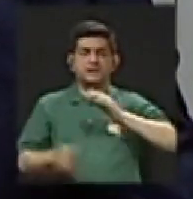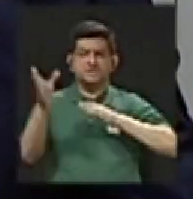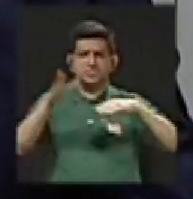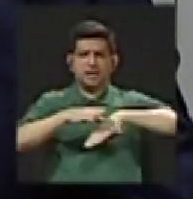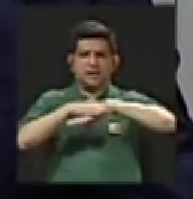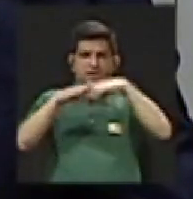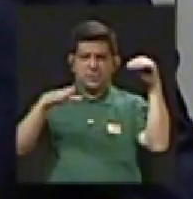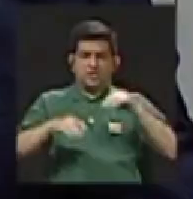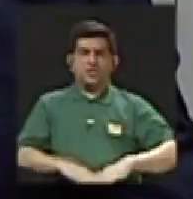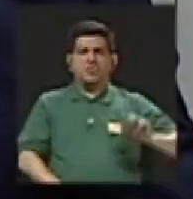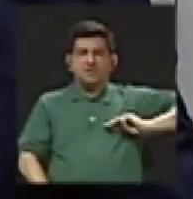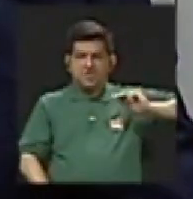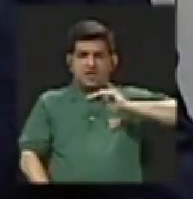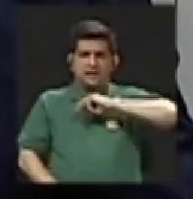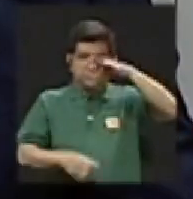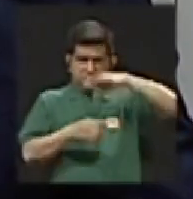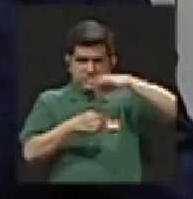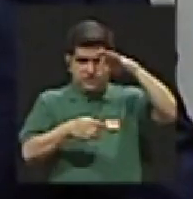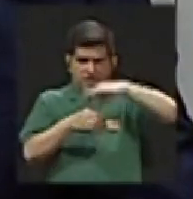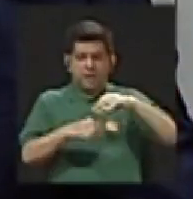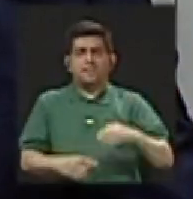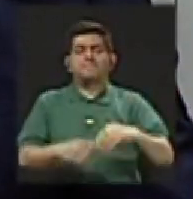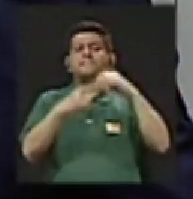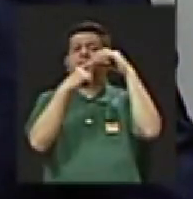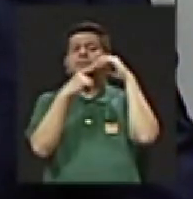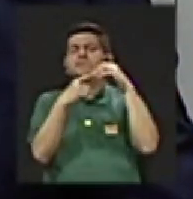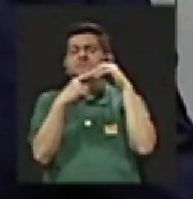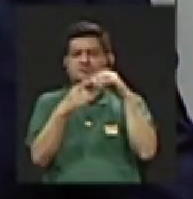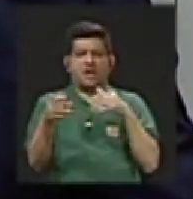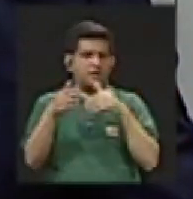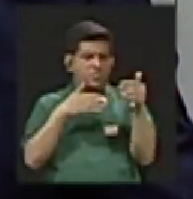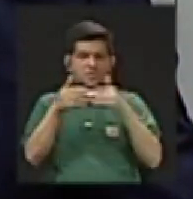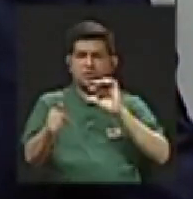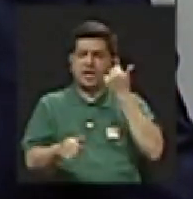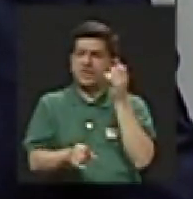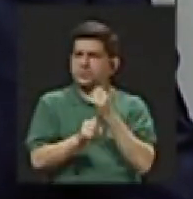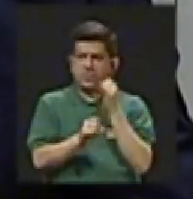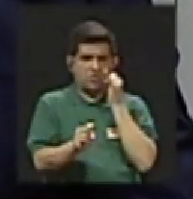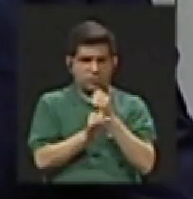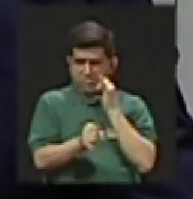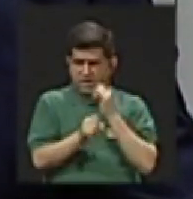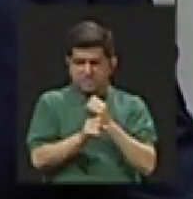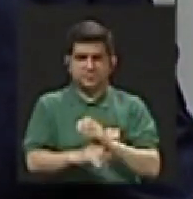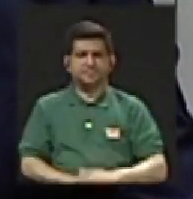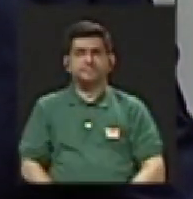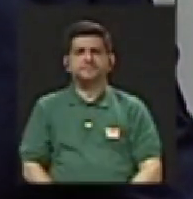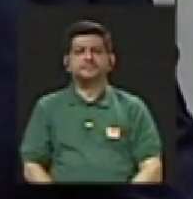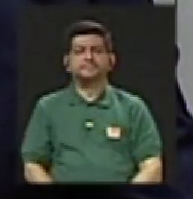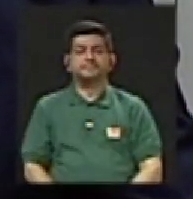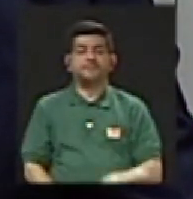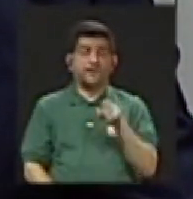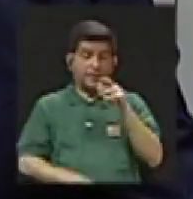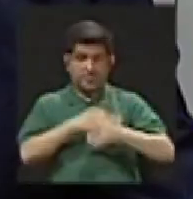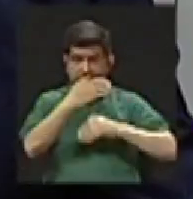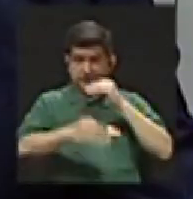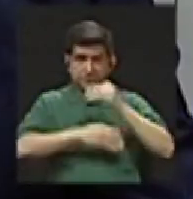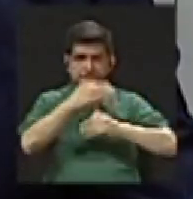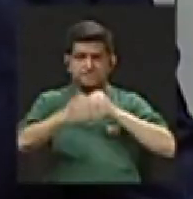Exterior, el Ministerio de Agricultura, principalmente, a pesar de que hay otras instituciones. En este